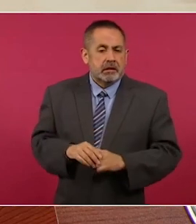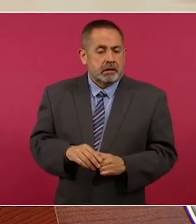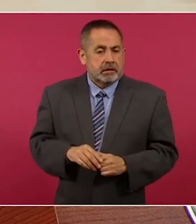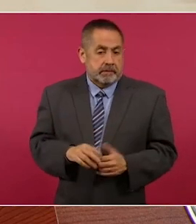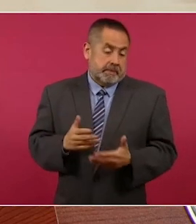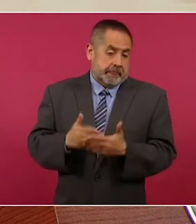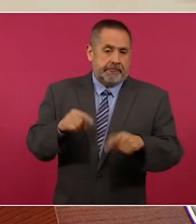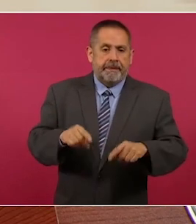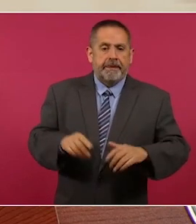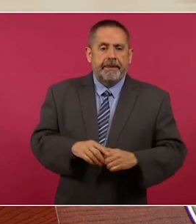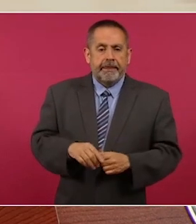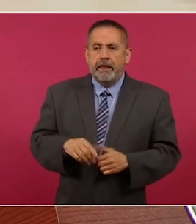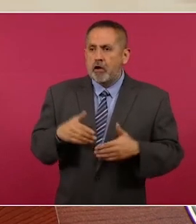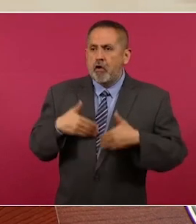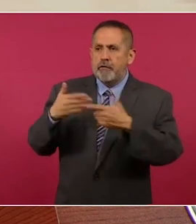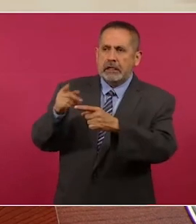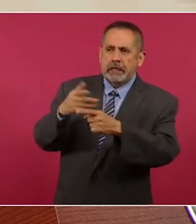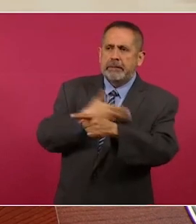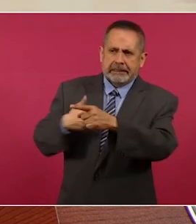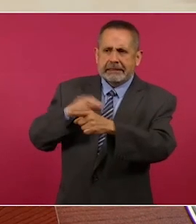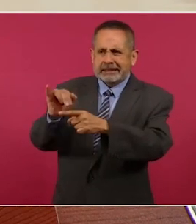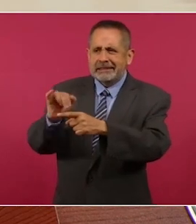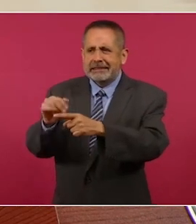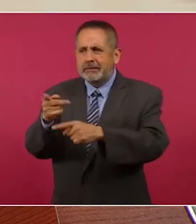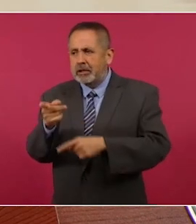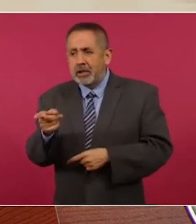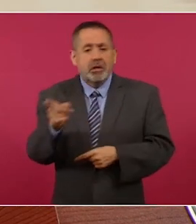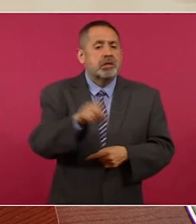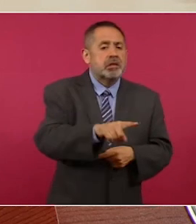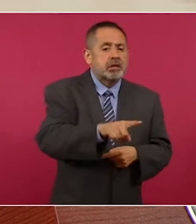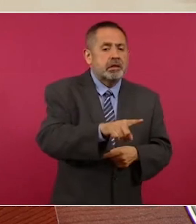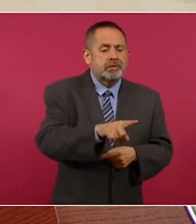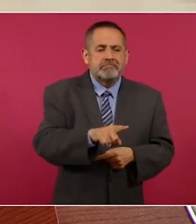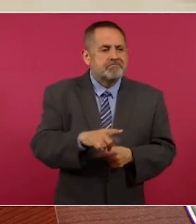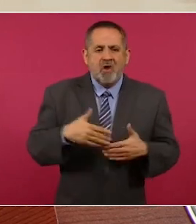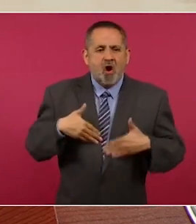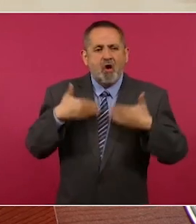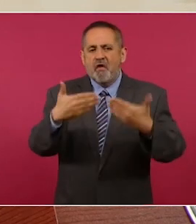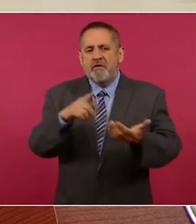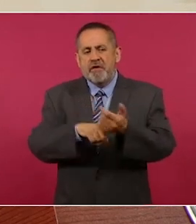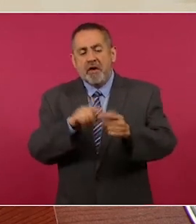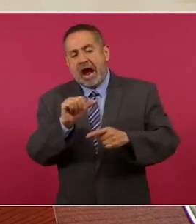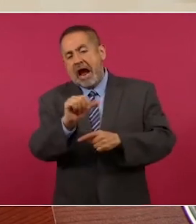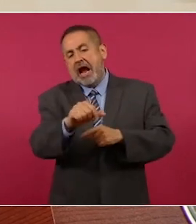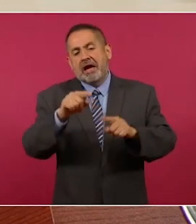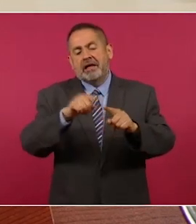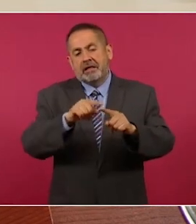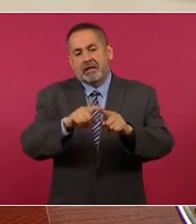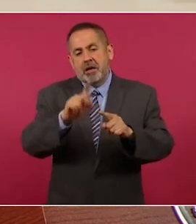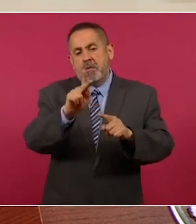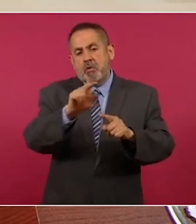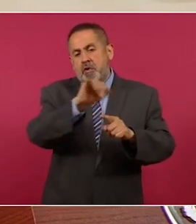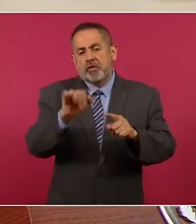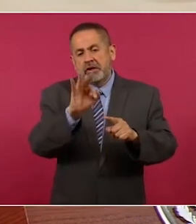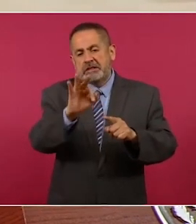ahora en el Ejecutivo, sino la desconfianza que hay en el